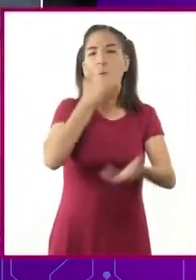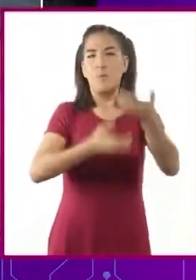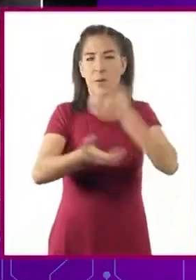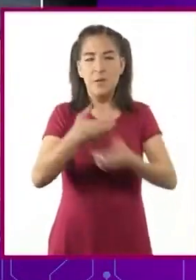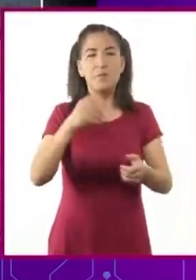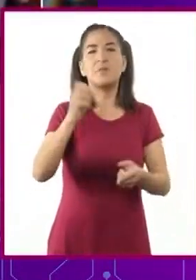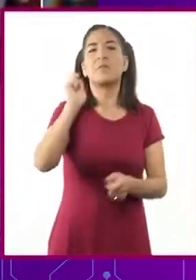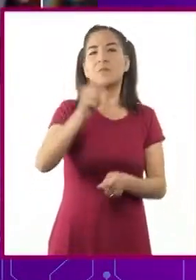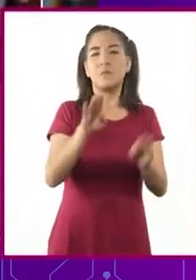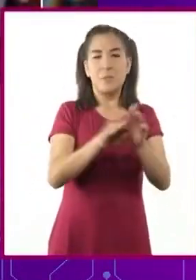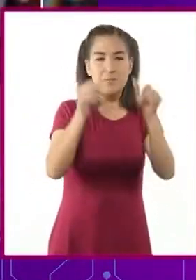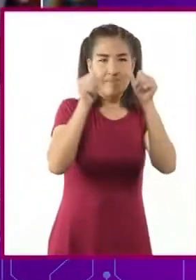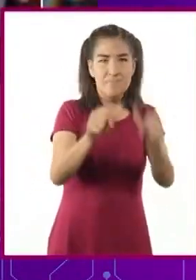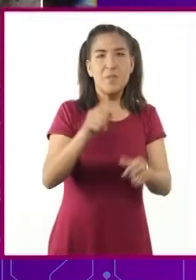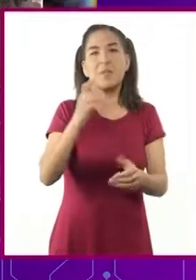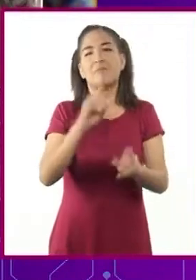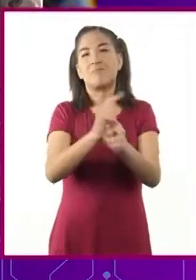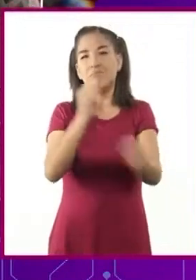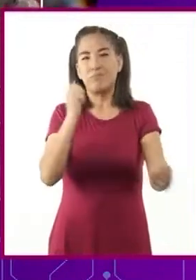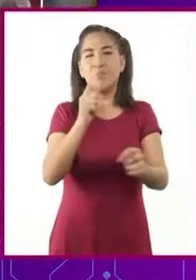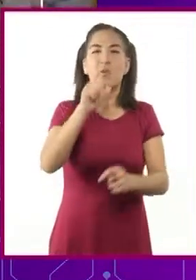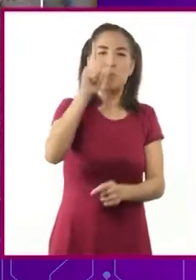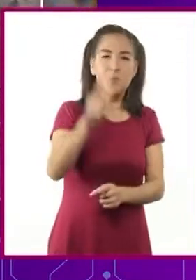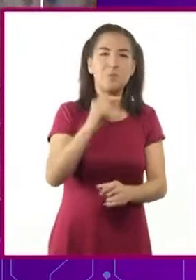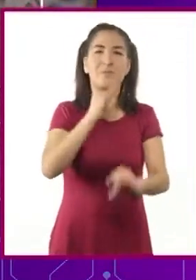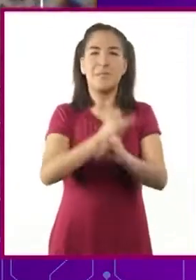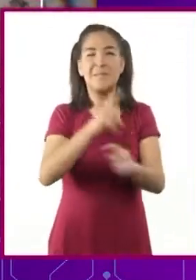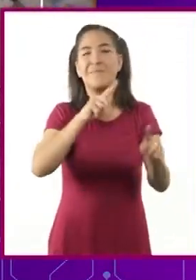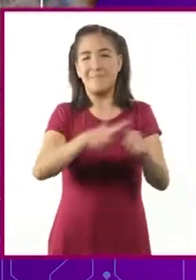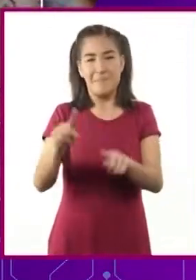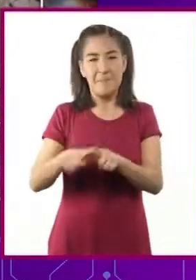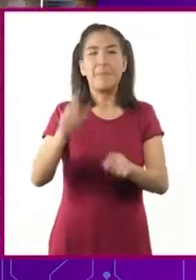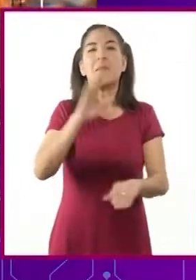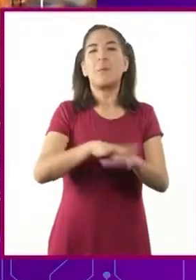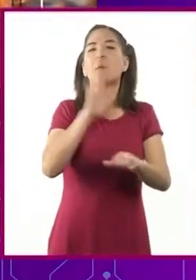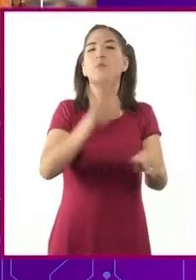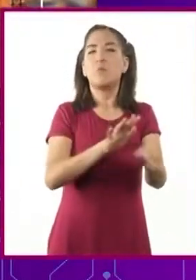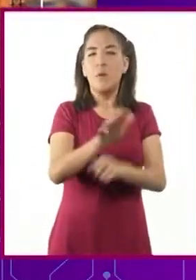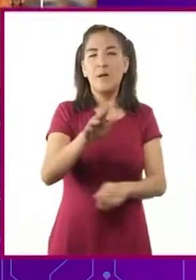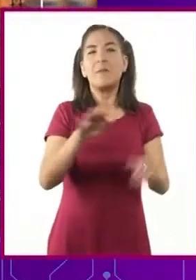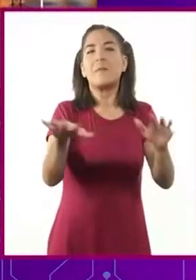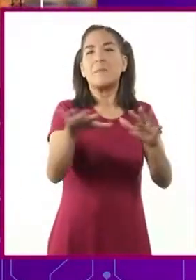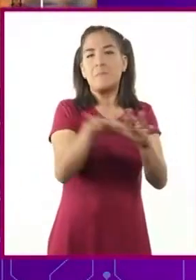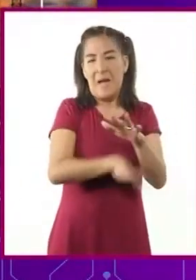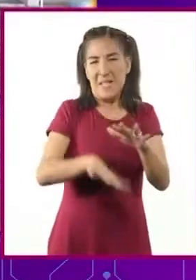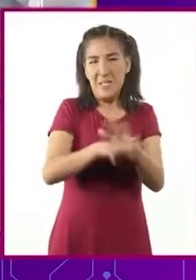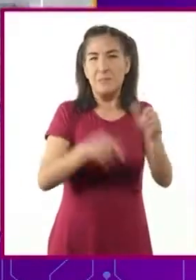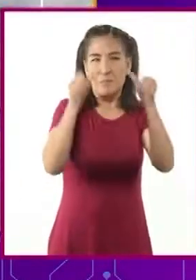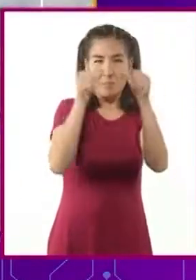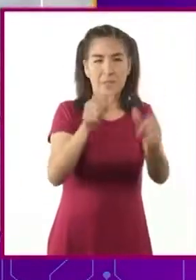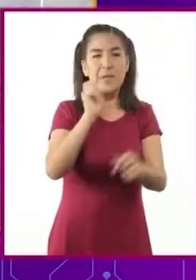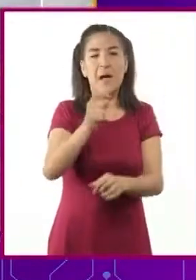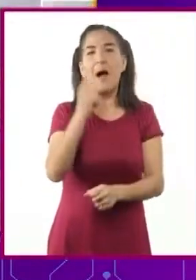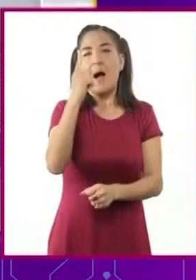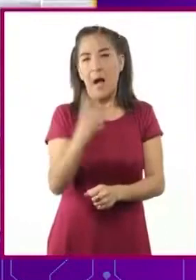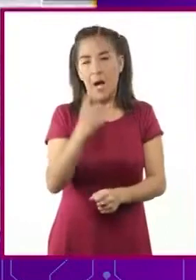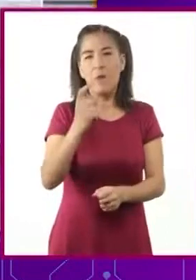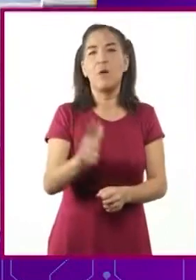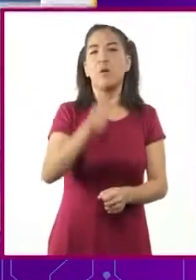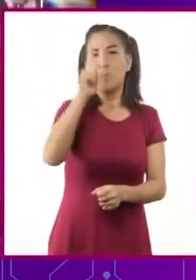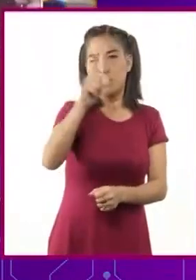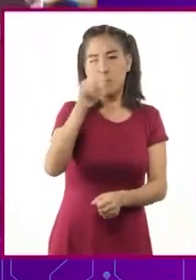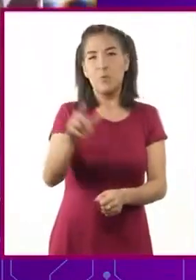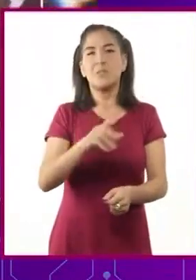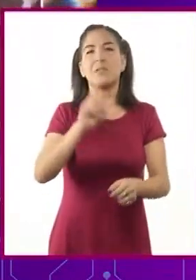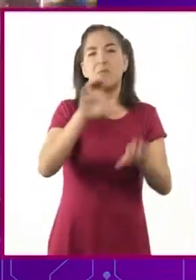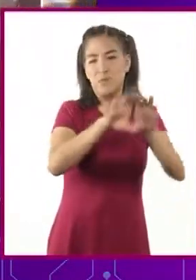los servicios y la industria. Existe mayor dotación de servicios básicos como energía eléctrica, agua potable,